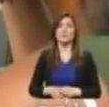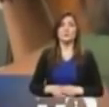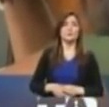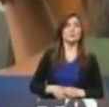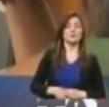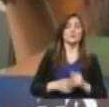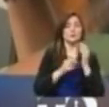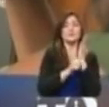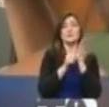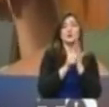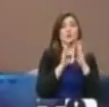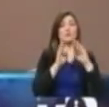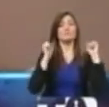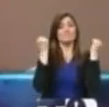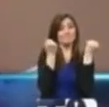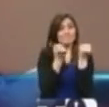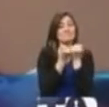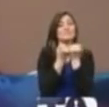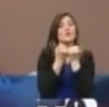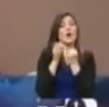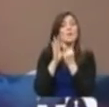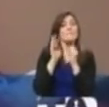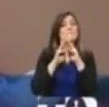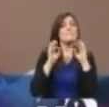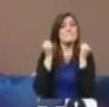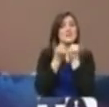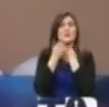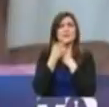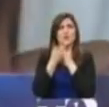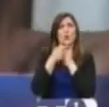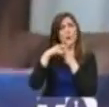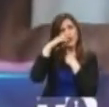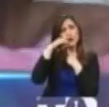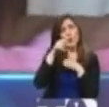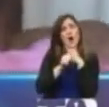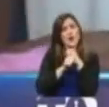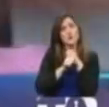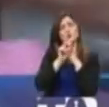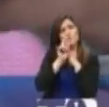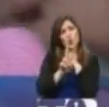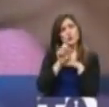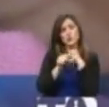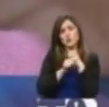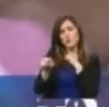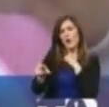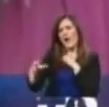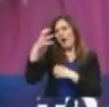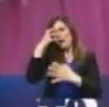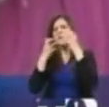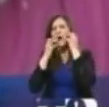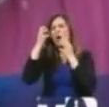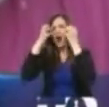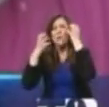Según el Ministerio de Inclusión Económica y Social, MIES, sí fue un menor de 2 años quien agredió físicamente a la pequeña Samantha cuando